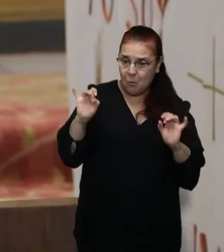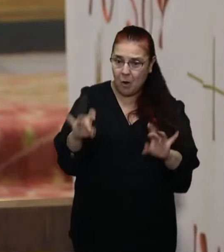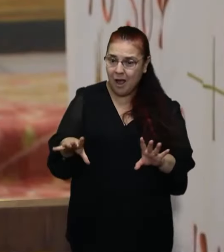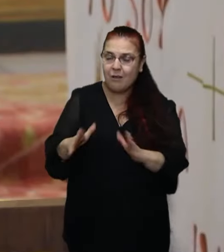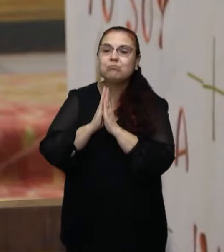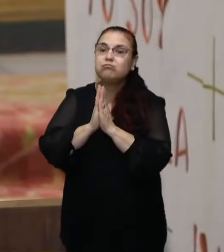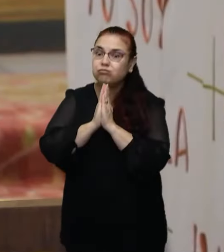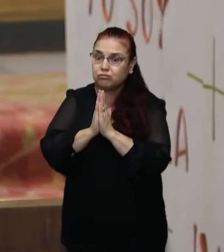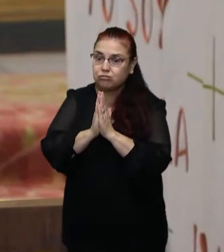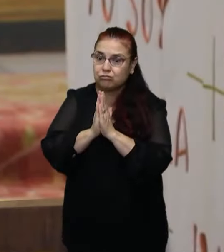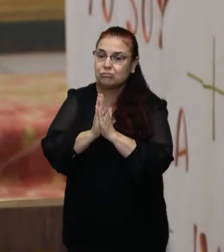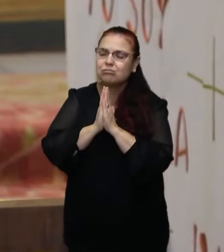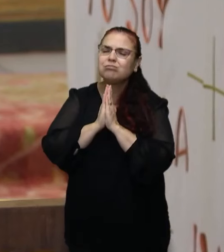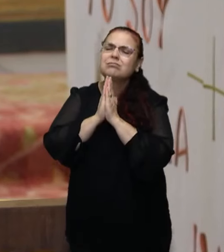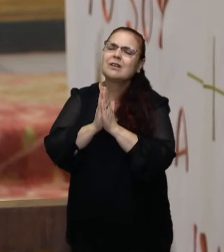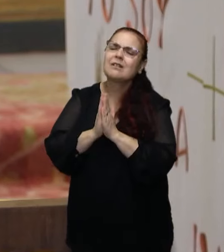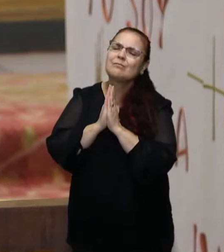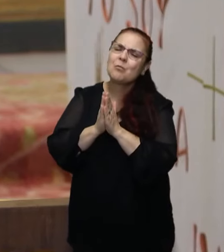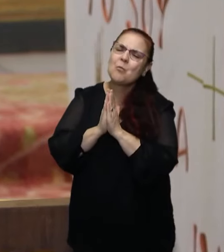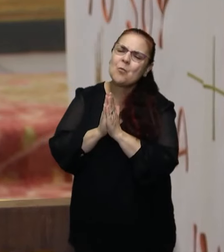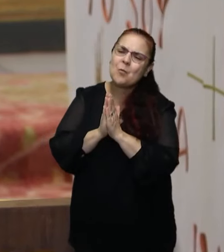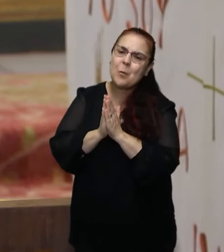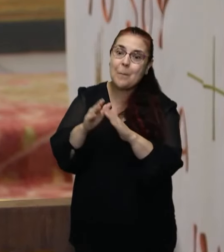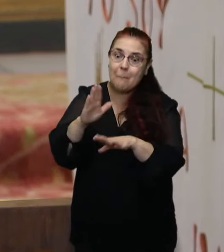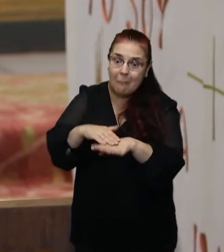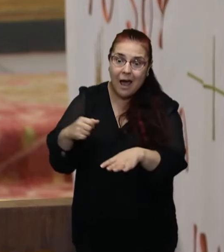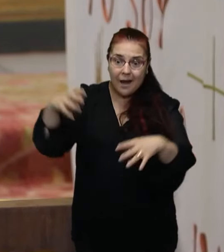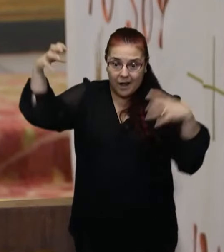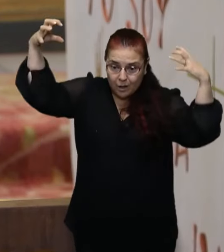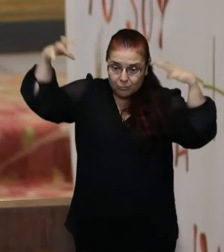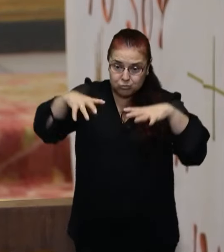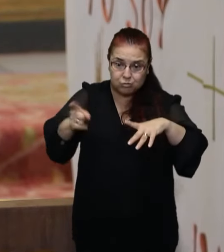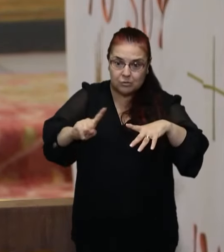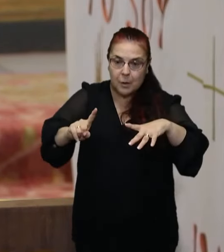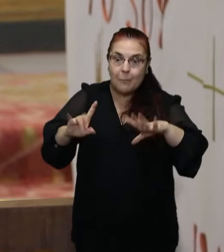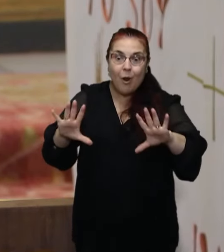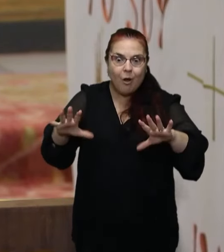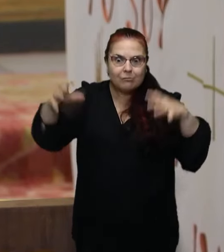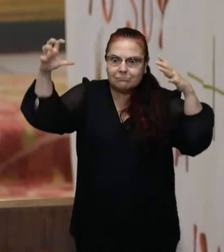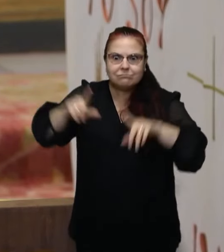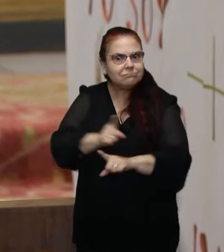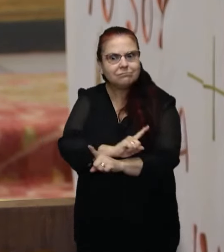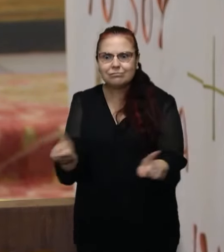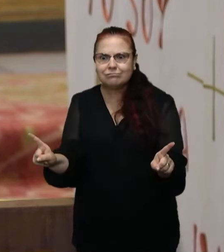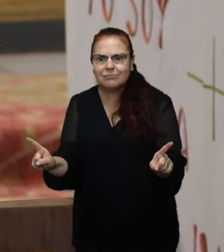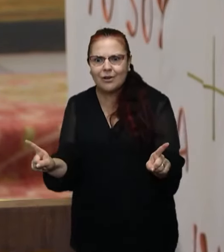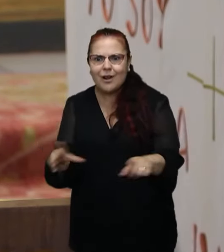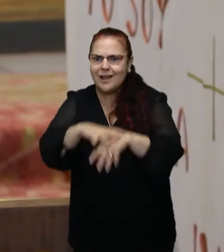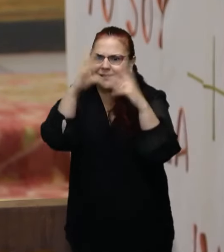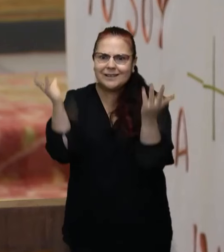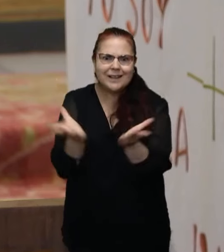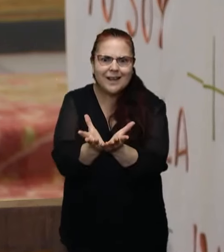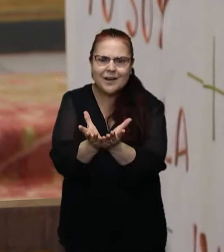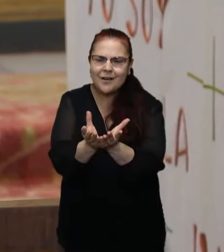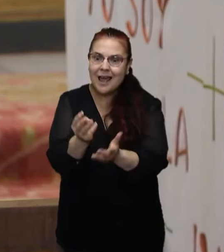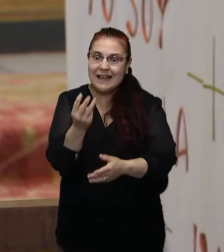oró fervorosamente para que no lloviese, y no llovió sobre la tierra durante